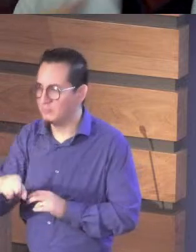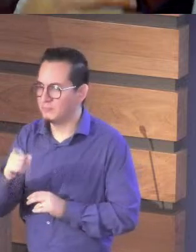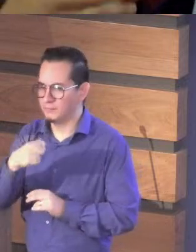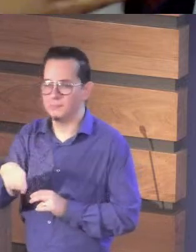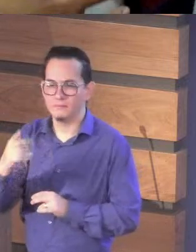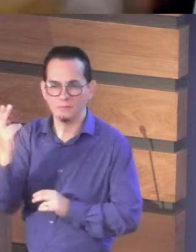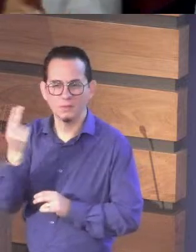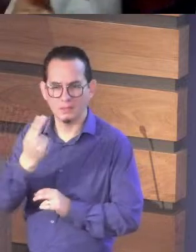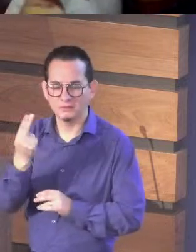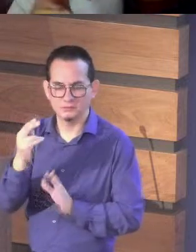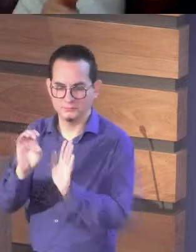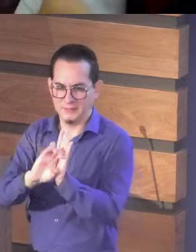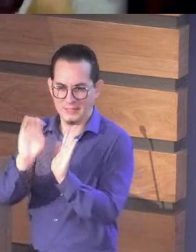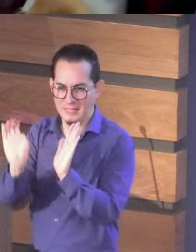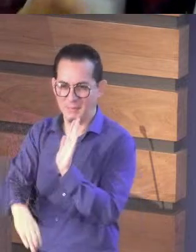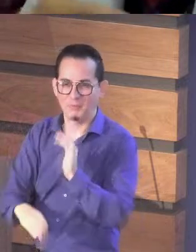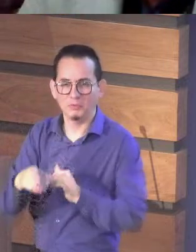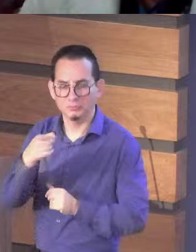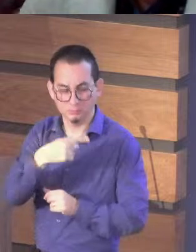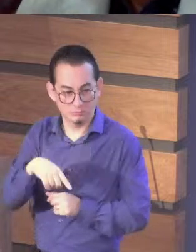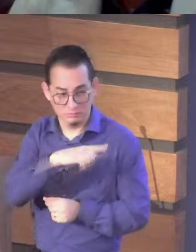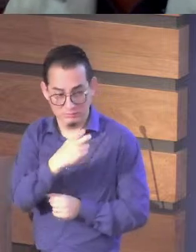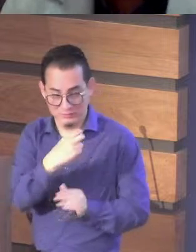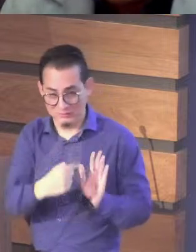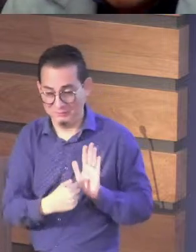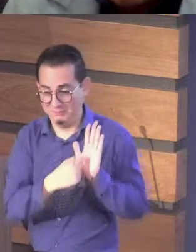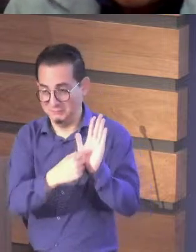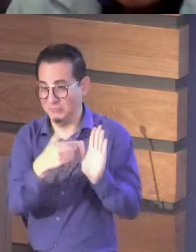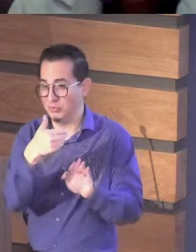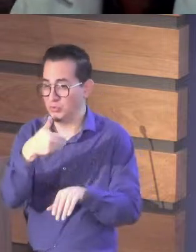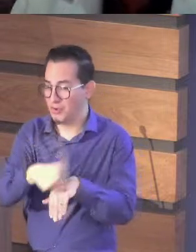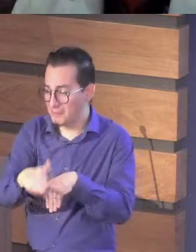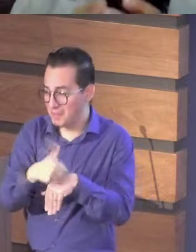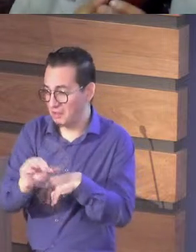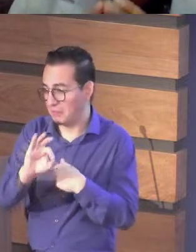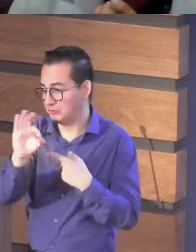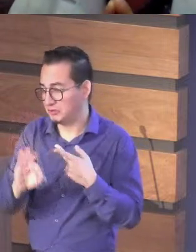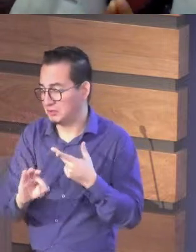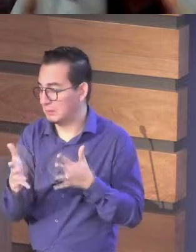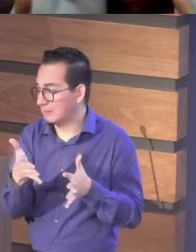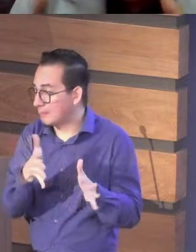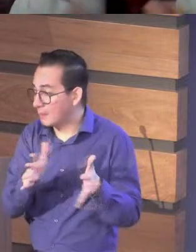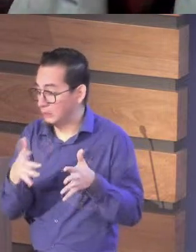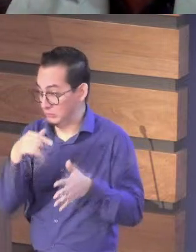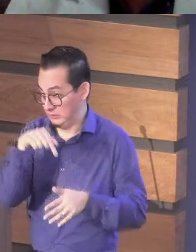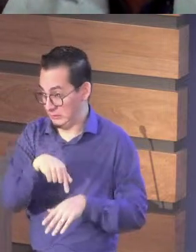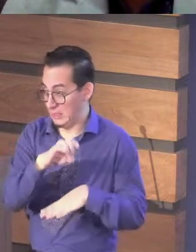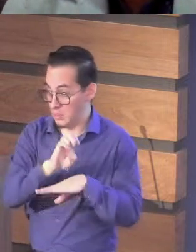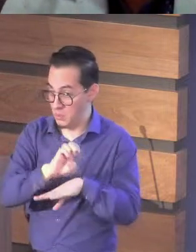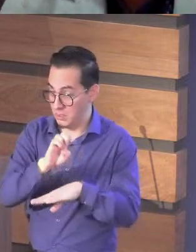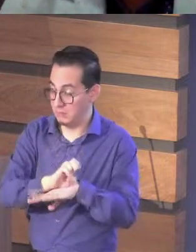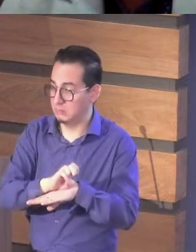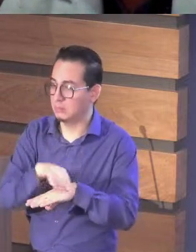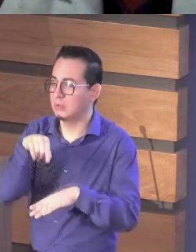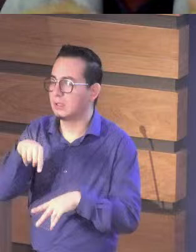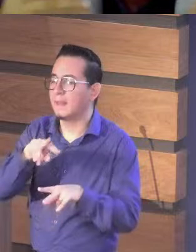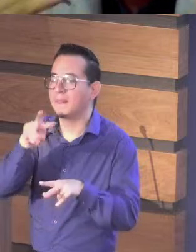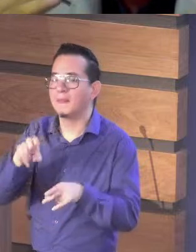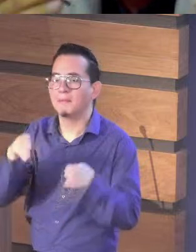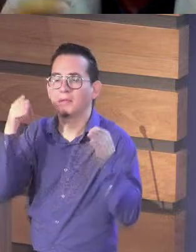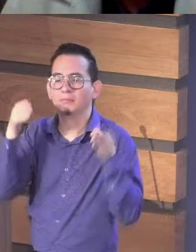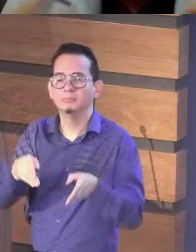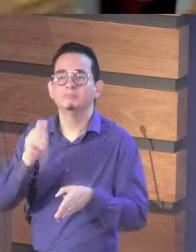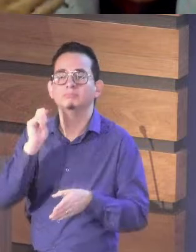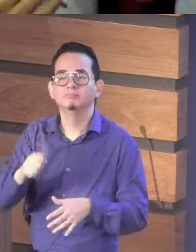ejemplo, estos niveles máximos, al menos por acá, son para industria, es decir, para áreas que